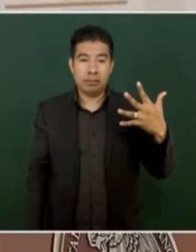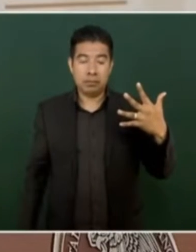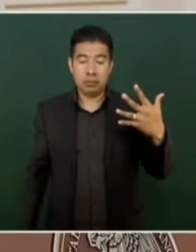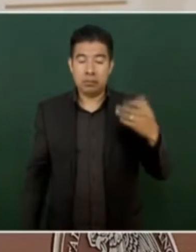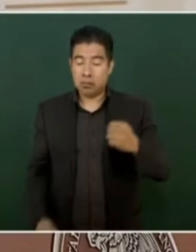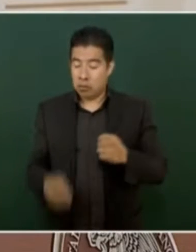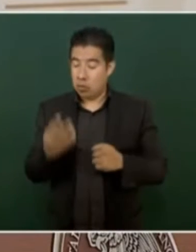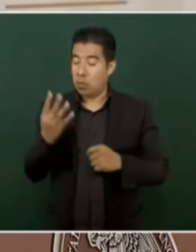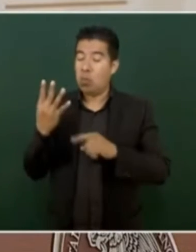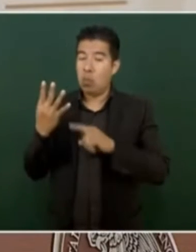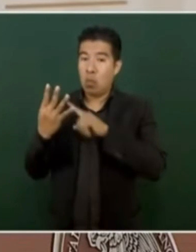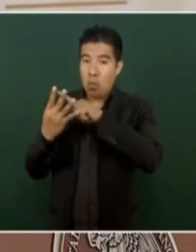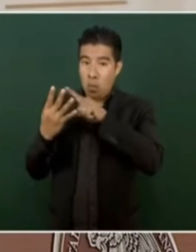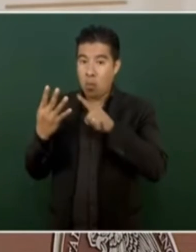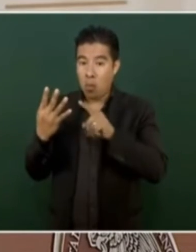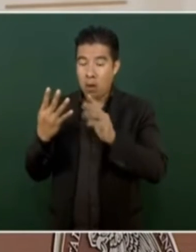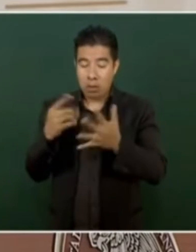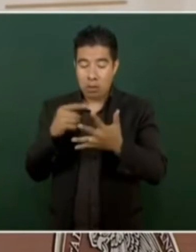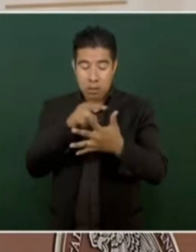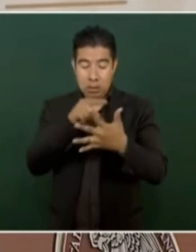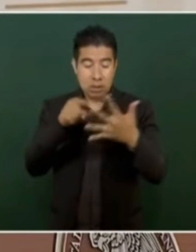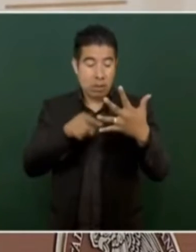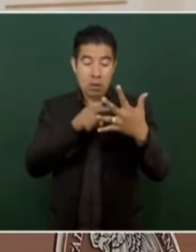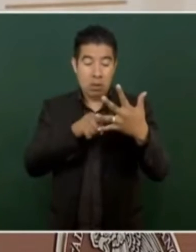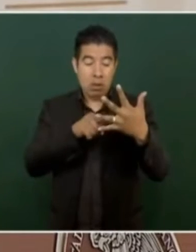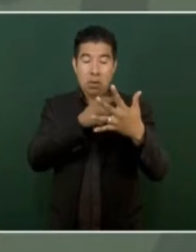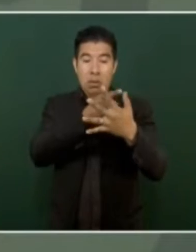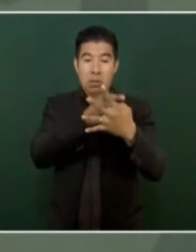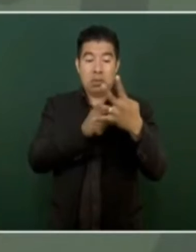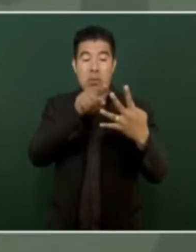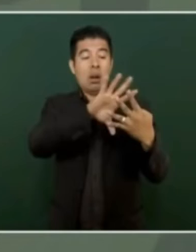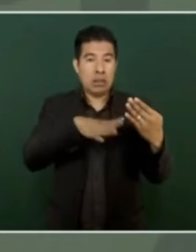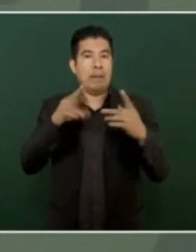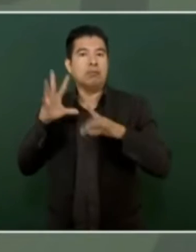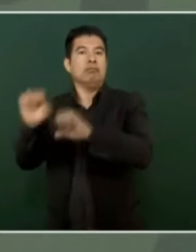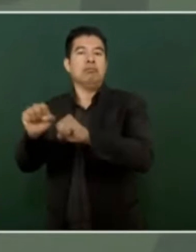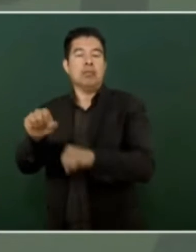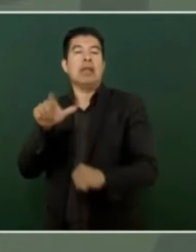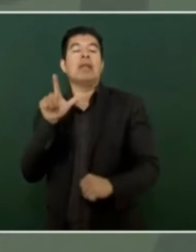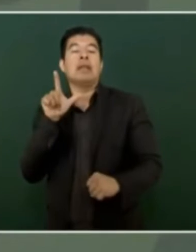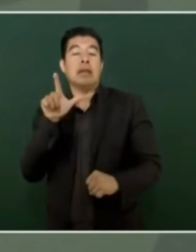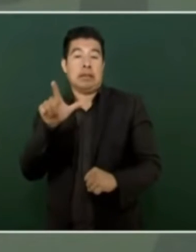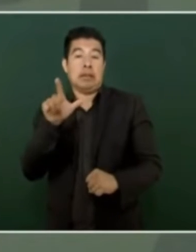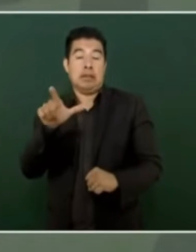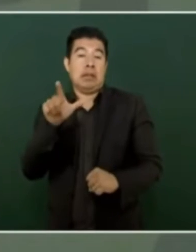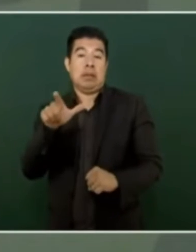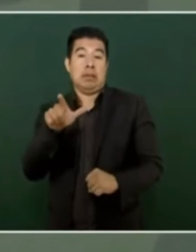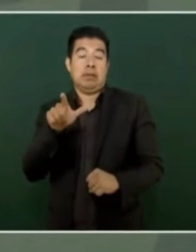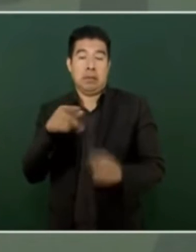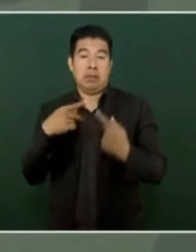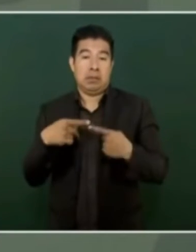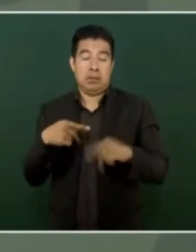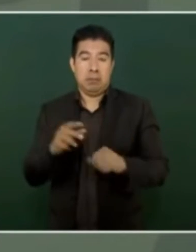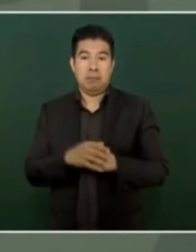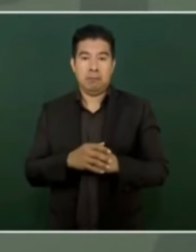en 4 casos hay 17 detenidos Vamos el